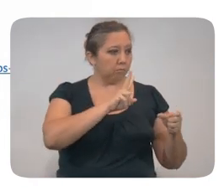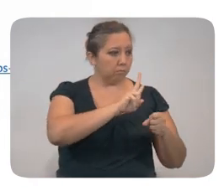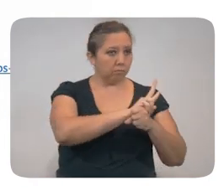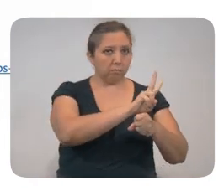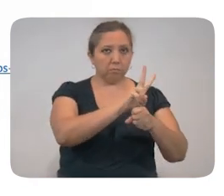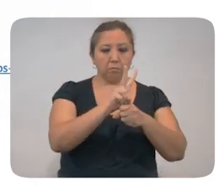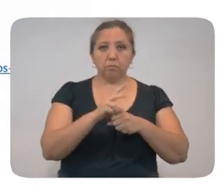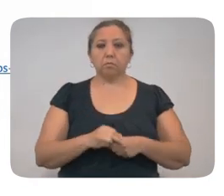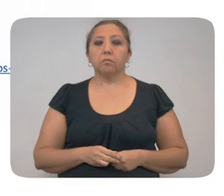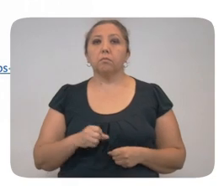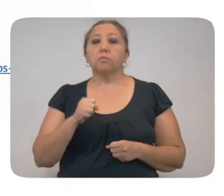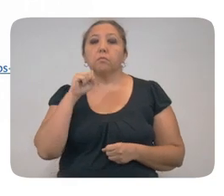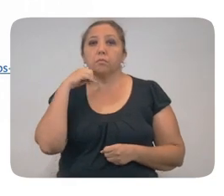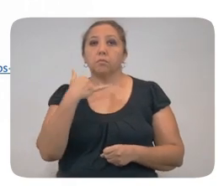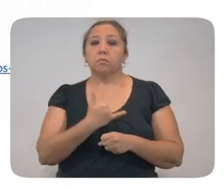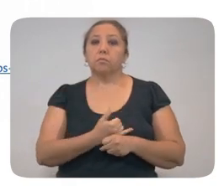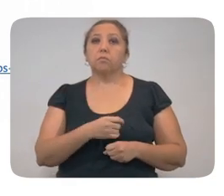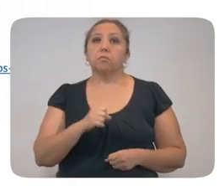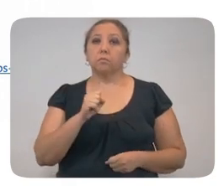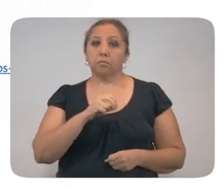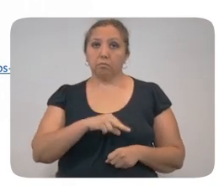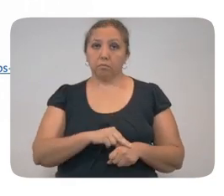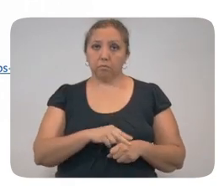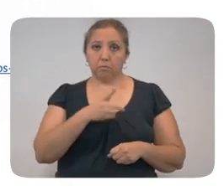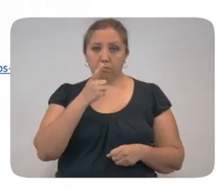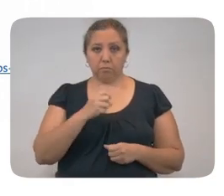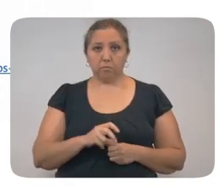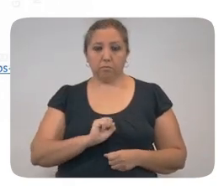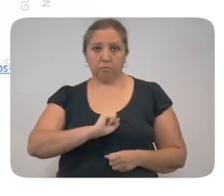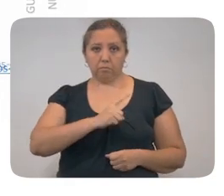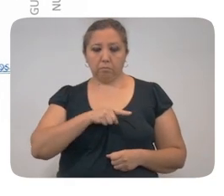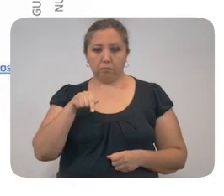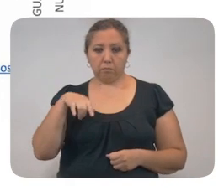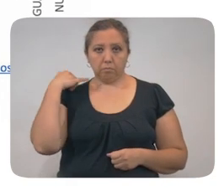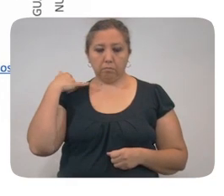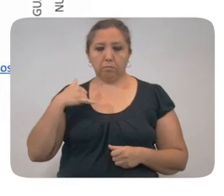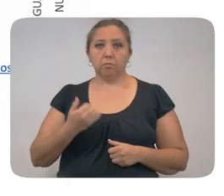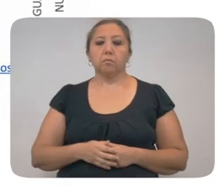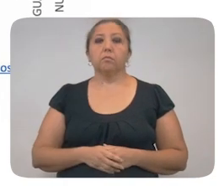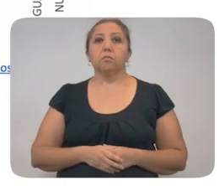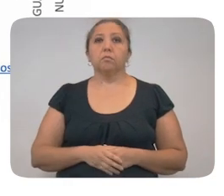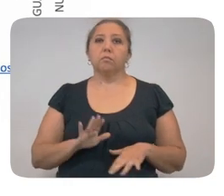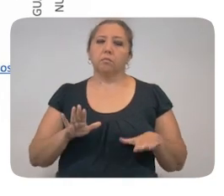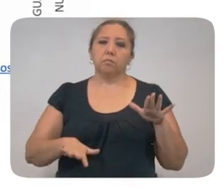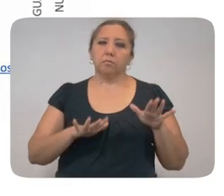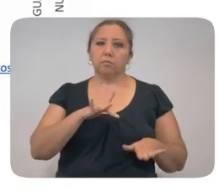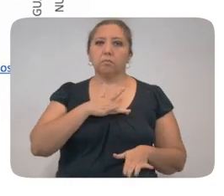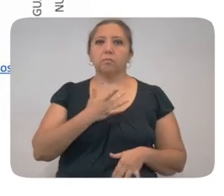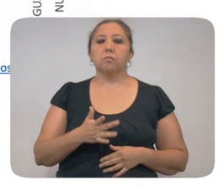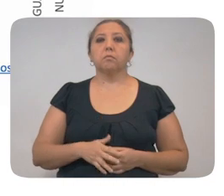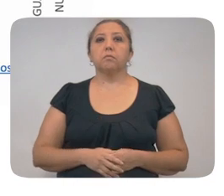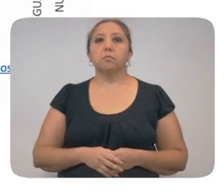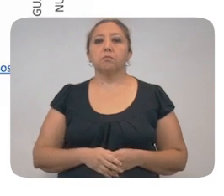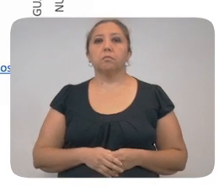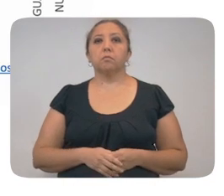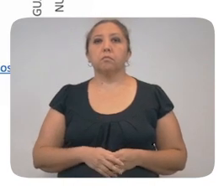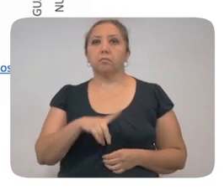y monitoreados constantemente por personal médico de la Secretaría de Salud de Yucatán. Presentan síntomas